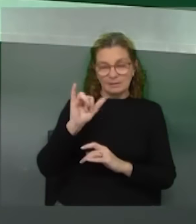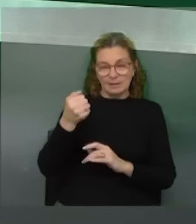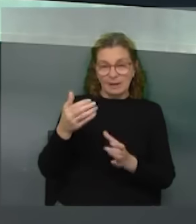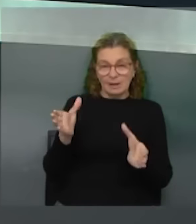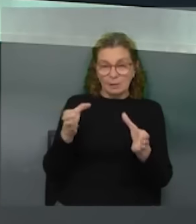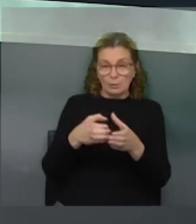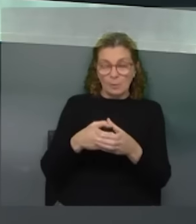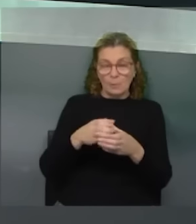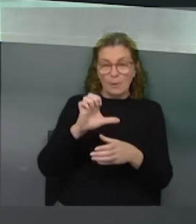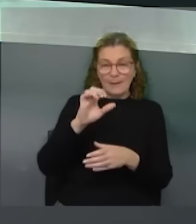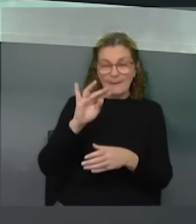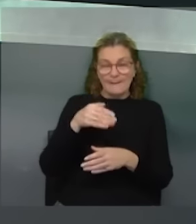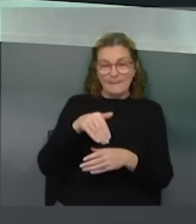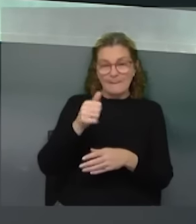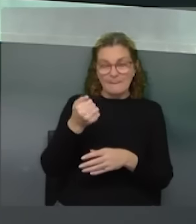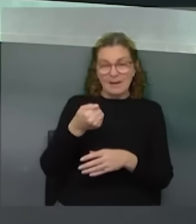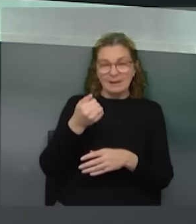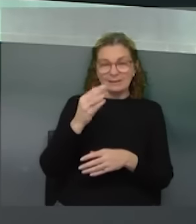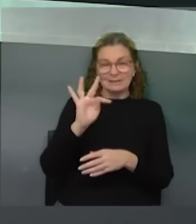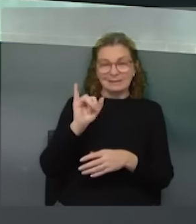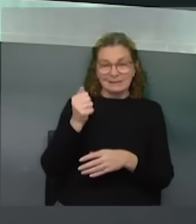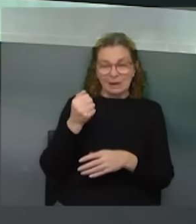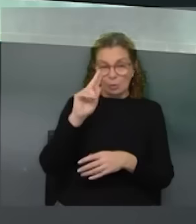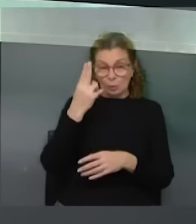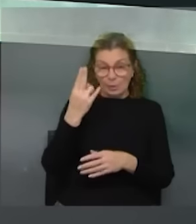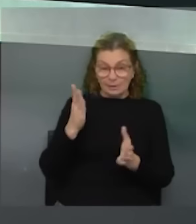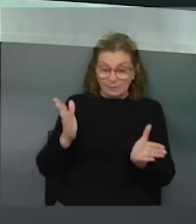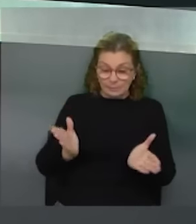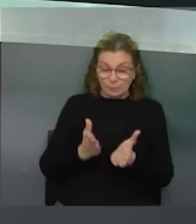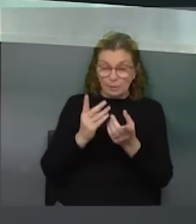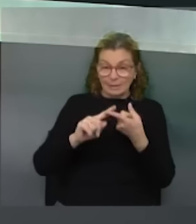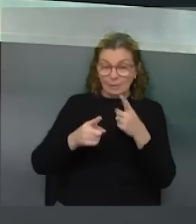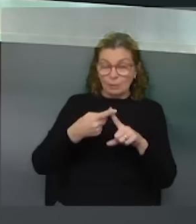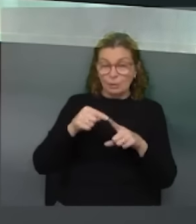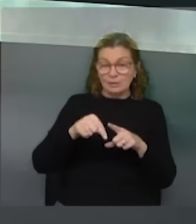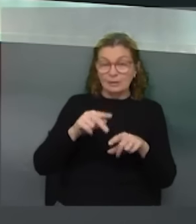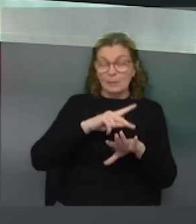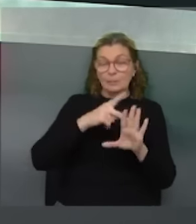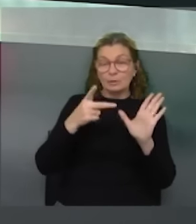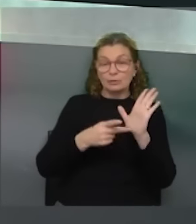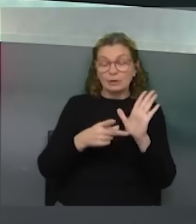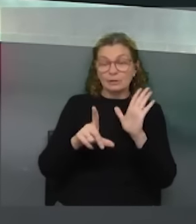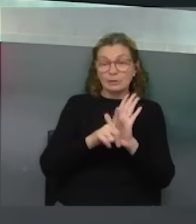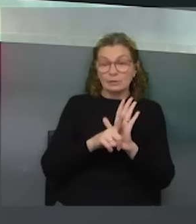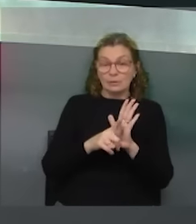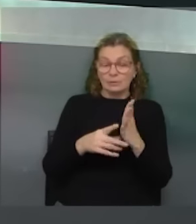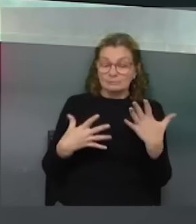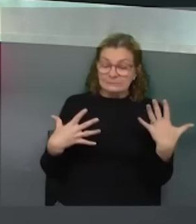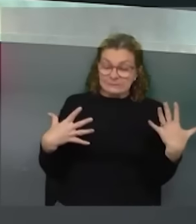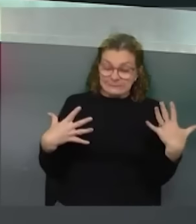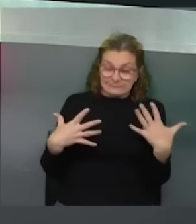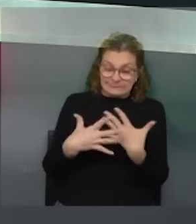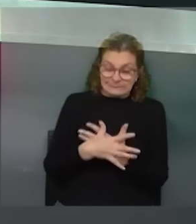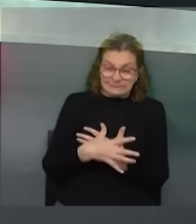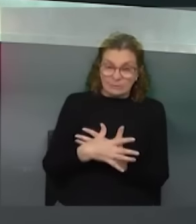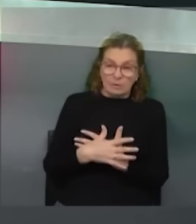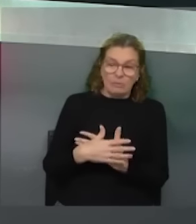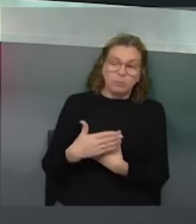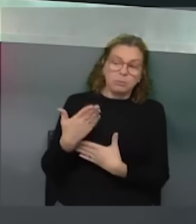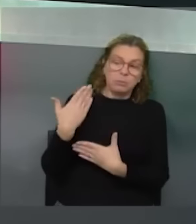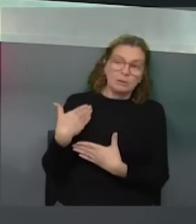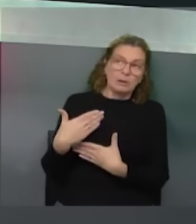empatía Uruguay que impulsa justamente la discusión de este proyecto de ley expresó frustración por la postergación de